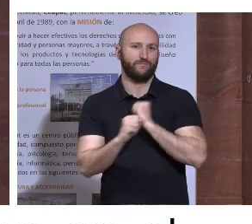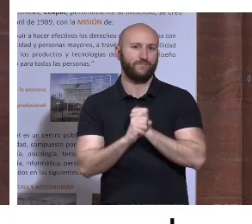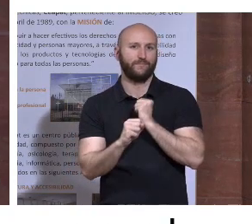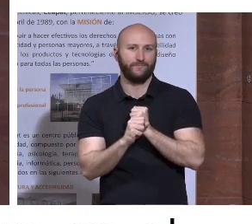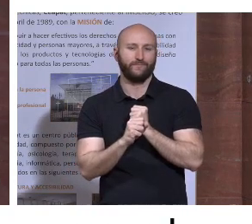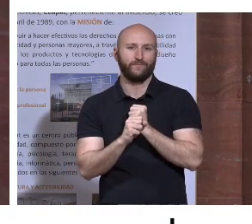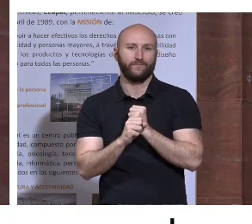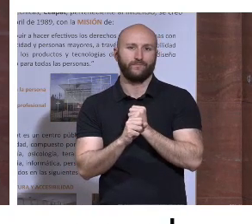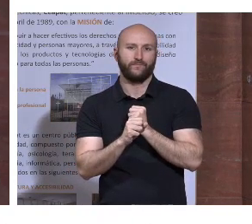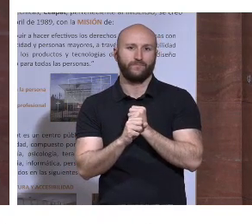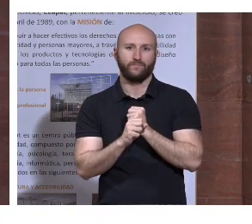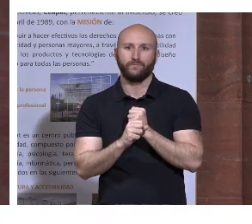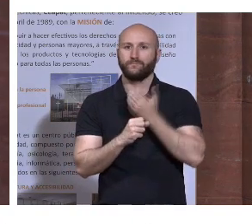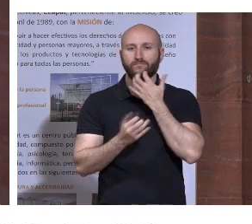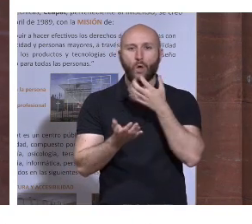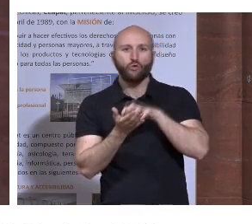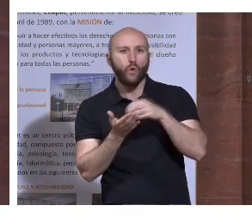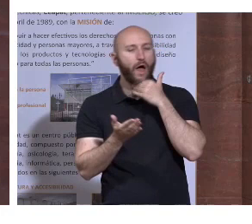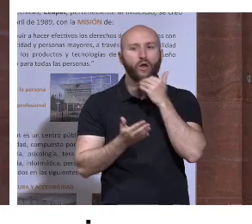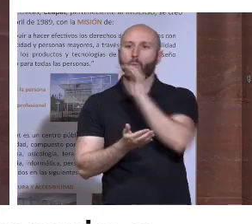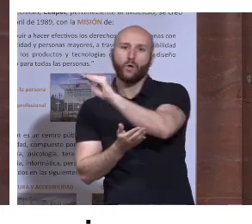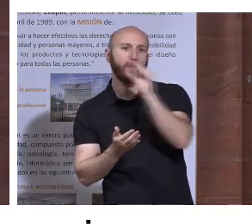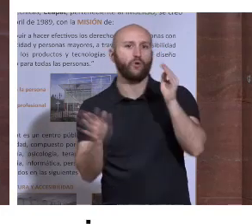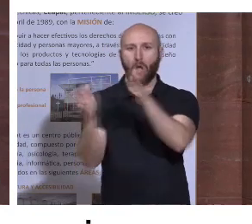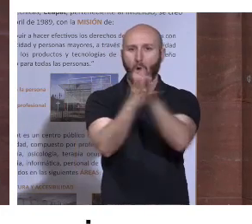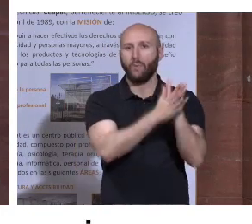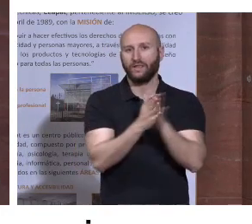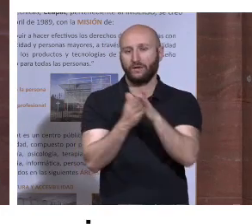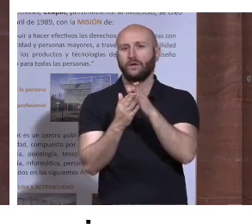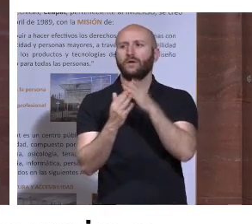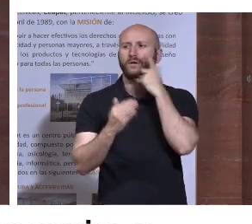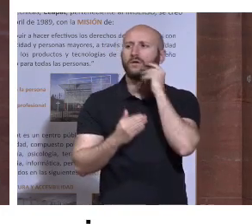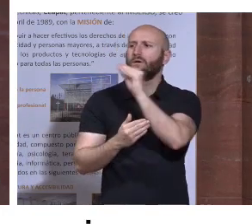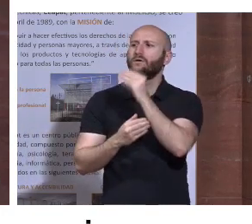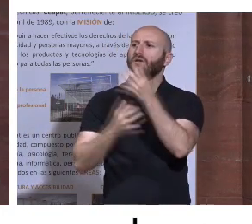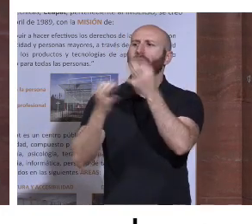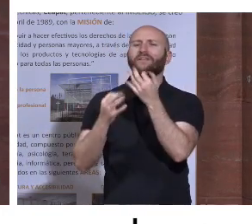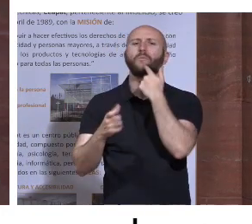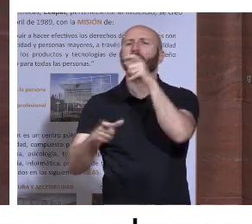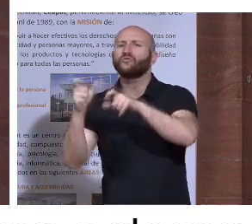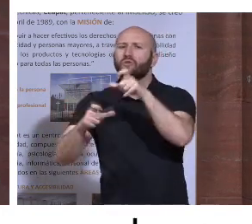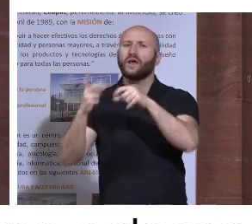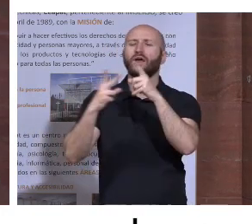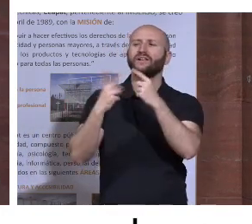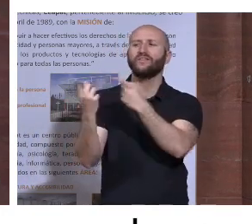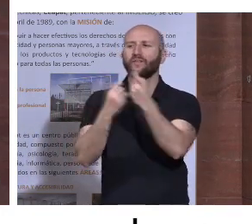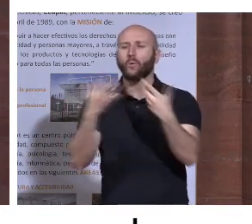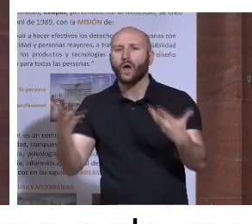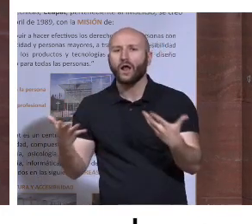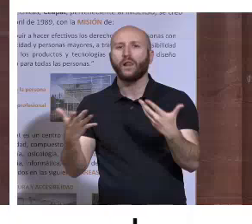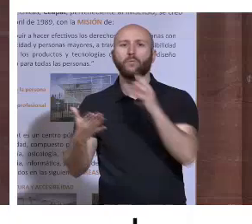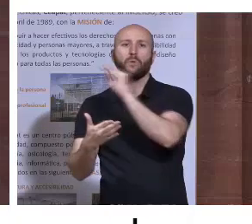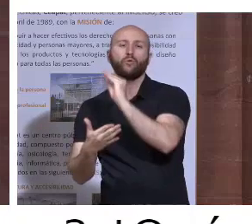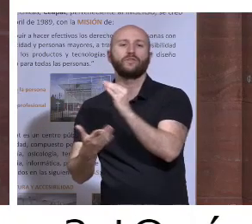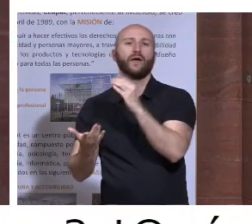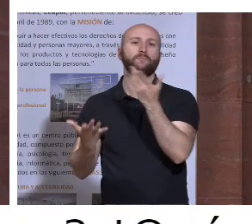cualquier momento podemos recurrir a nuestros compañeros para que me aclaren, oye, ¿qué pasa con estas personas, qué necesidades tienen